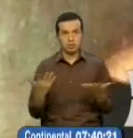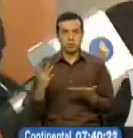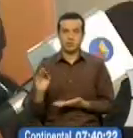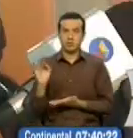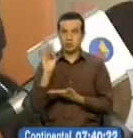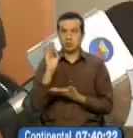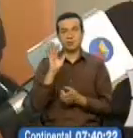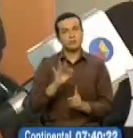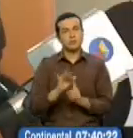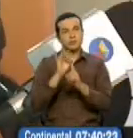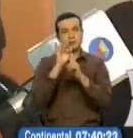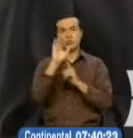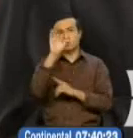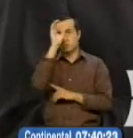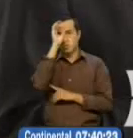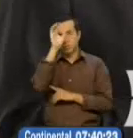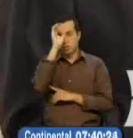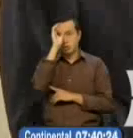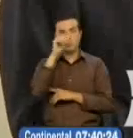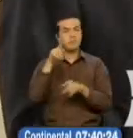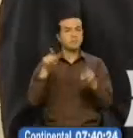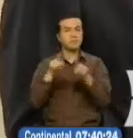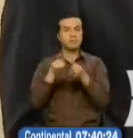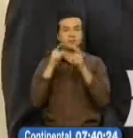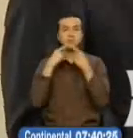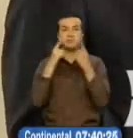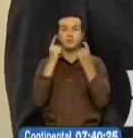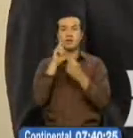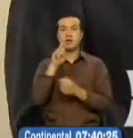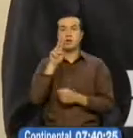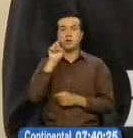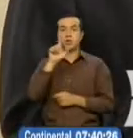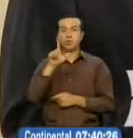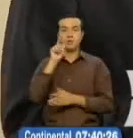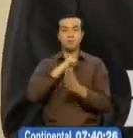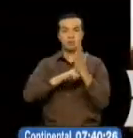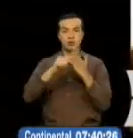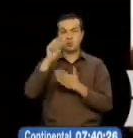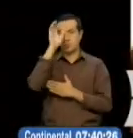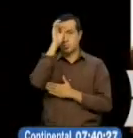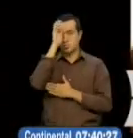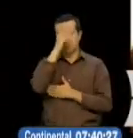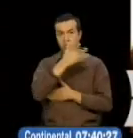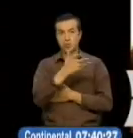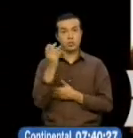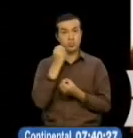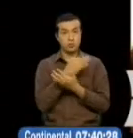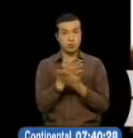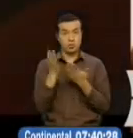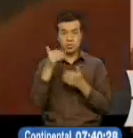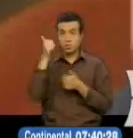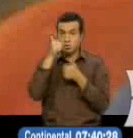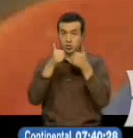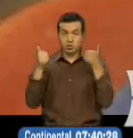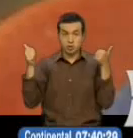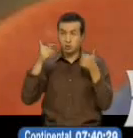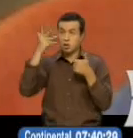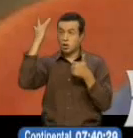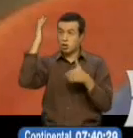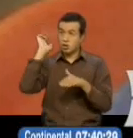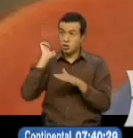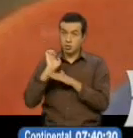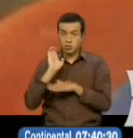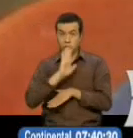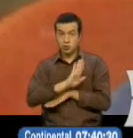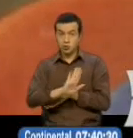referentes históricos, culturales. Asimismo lo comenta Raúl Pérez Torres, ministro de Cultura, quien señala que los distintos personajes de la historia ecuatoriana